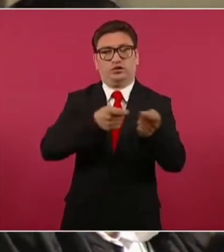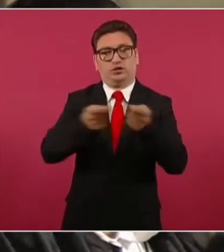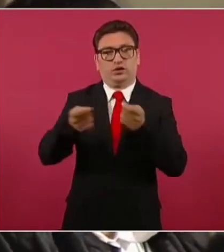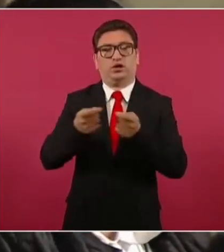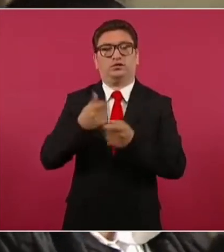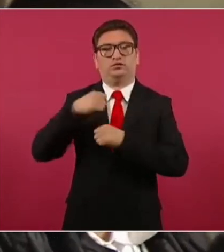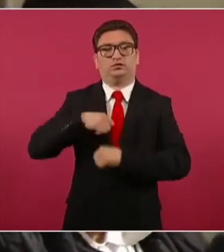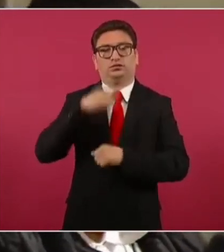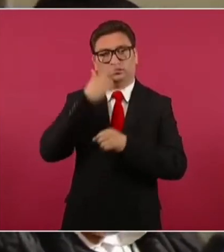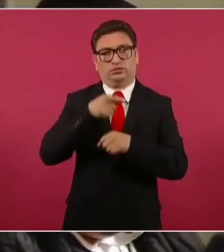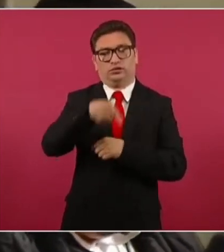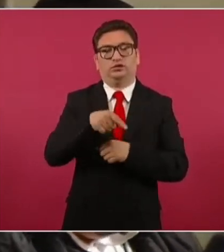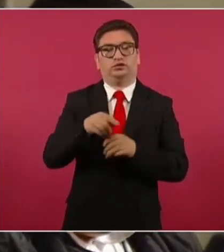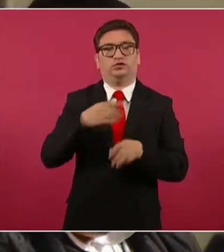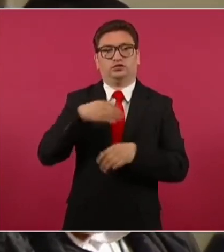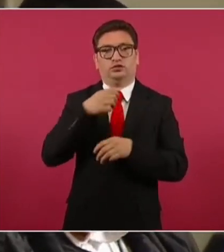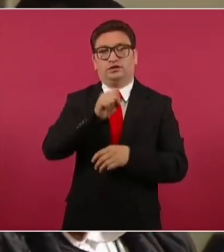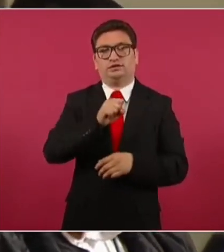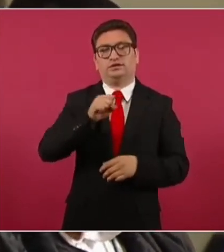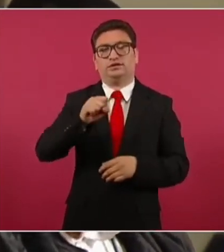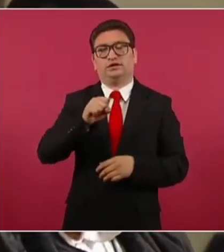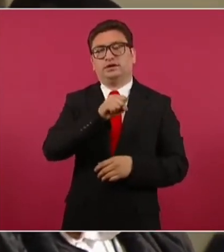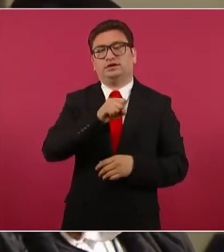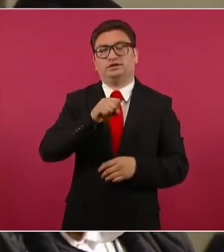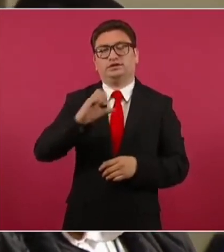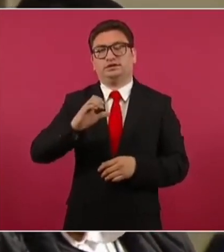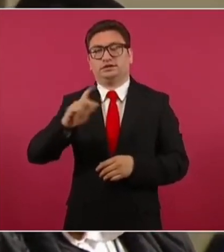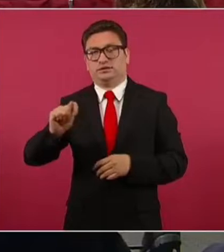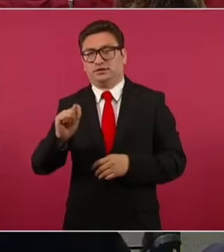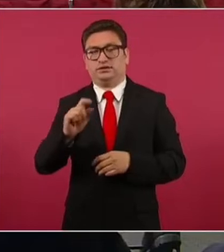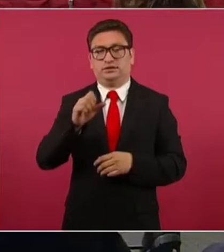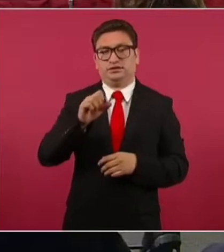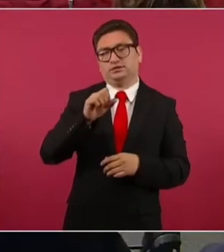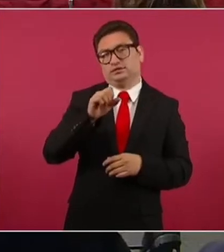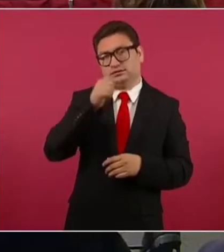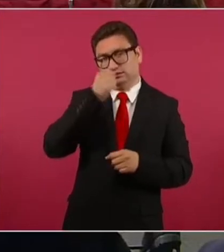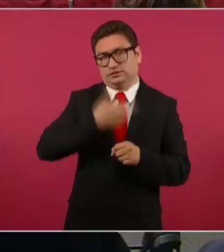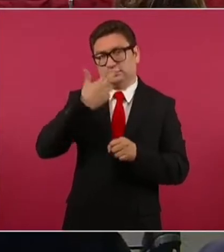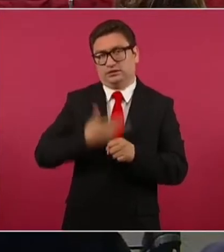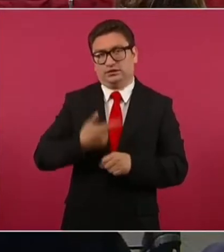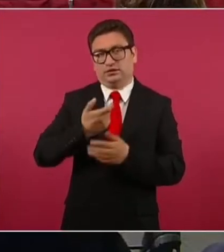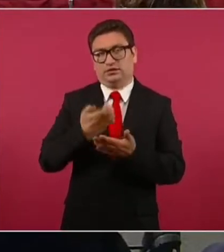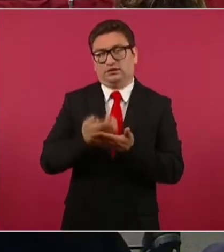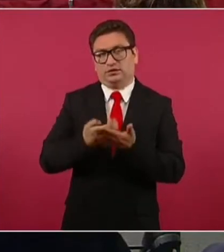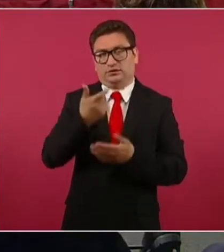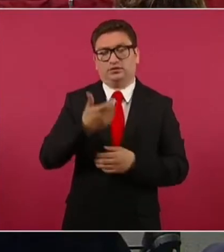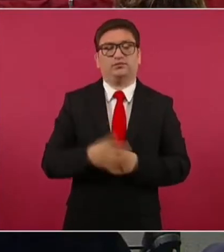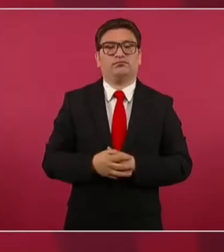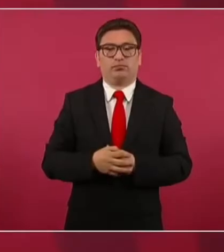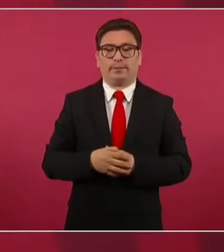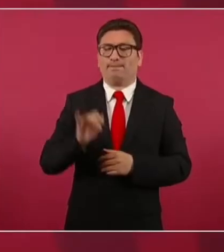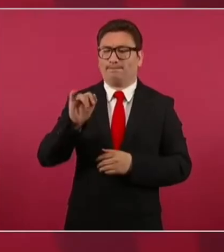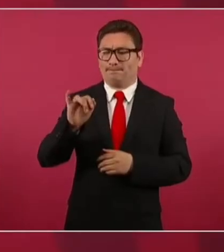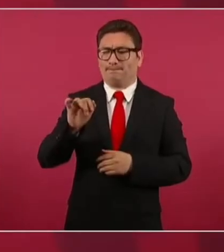mejor en específico, le puedo hablar de la SCT y de la Secretaría de Economía. Sí, cuando